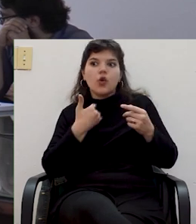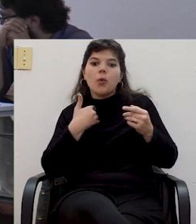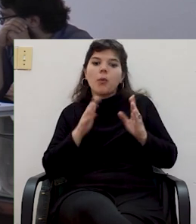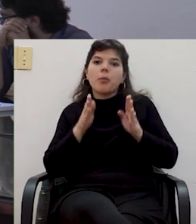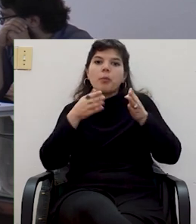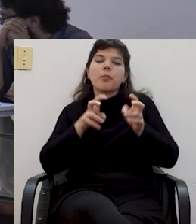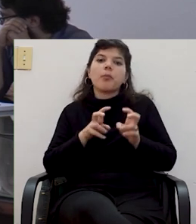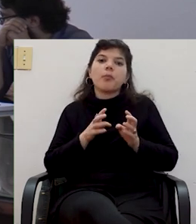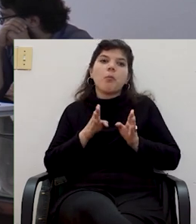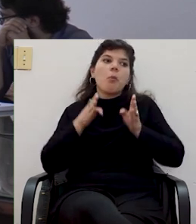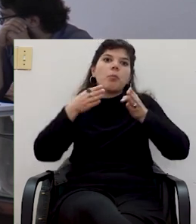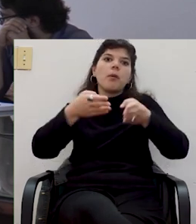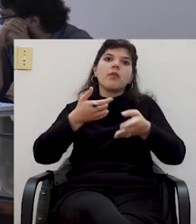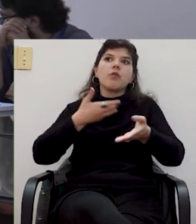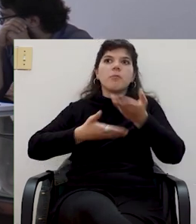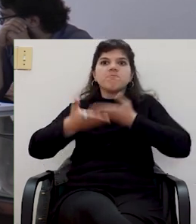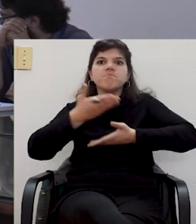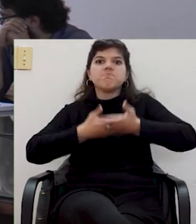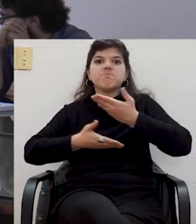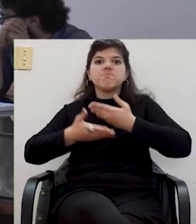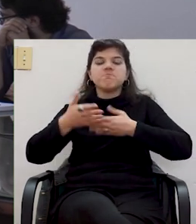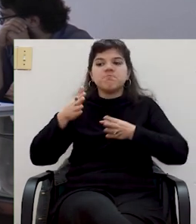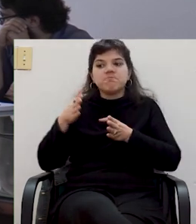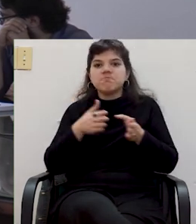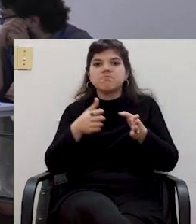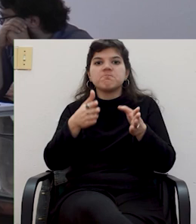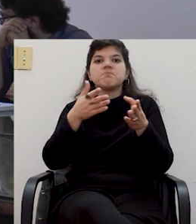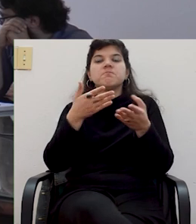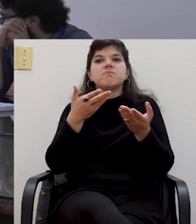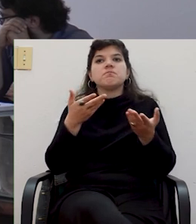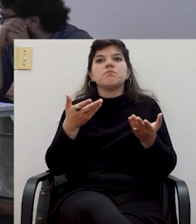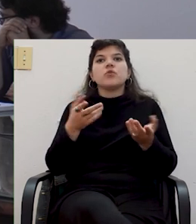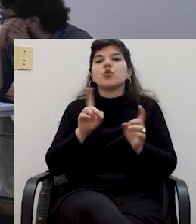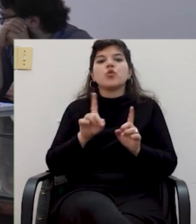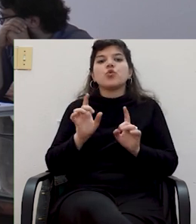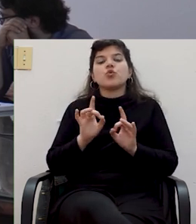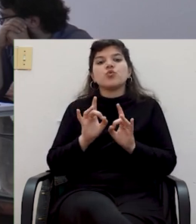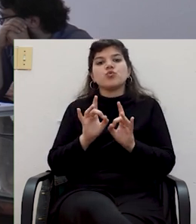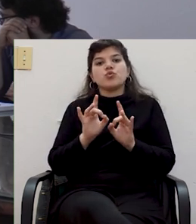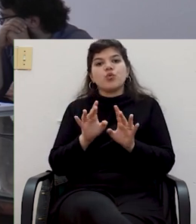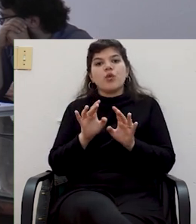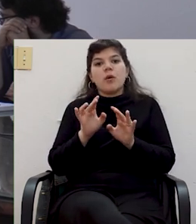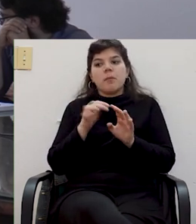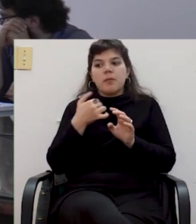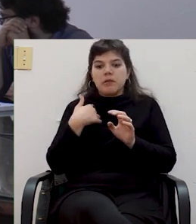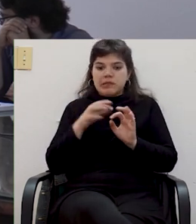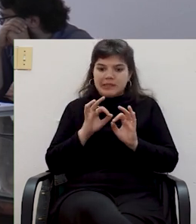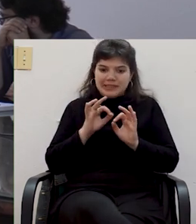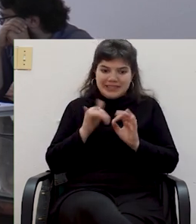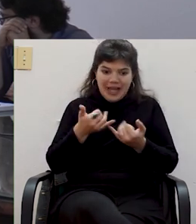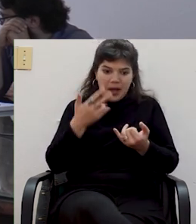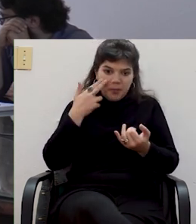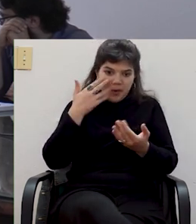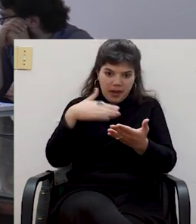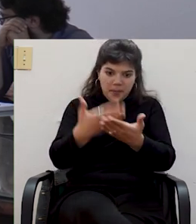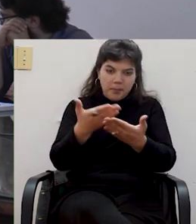canales, ¿no? Los canales de no solo para el abordaje cuando el problema ya está en la